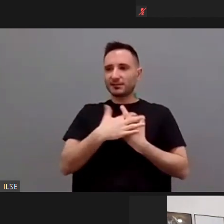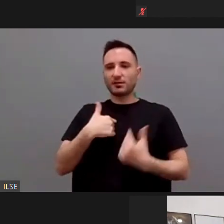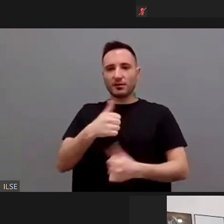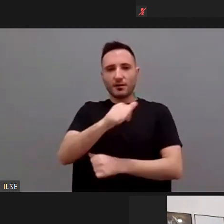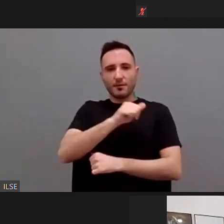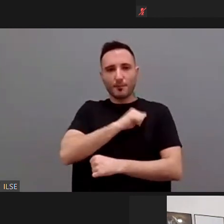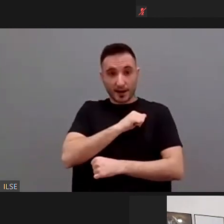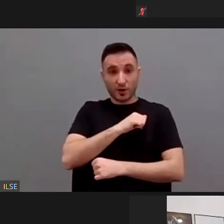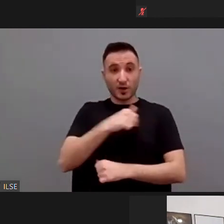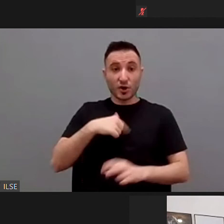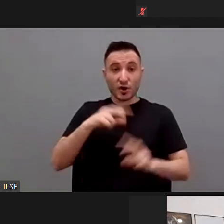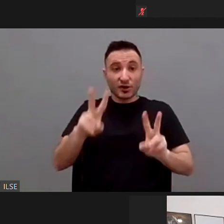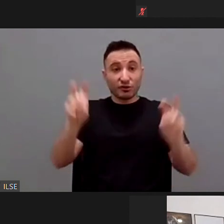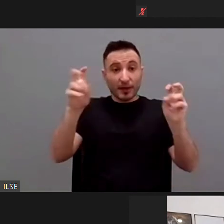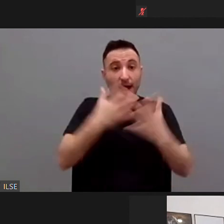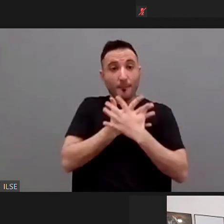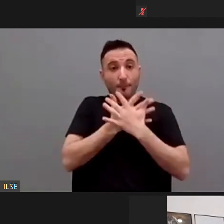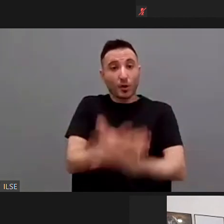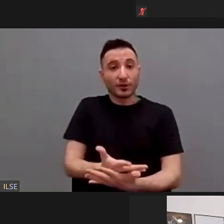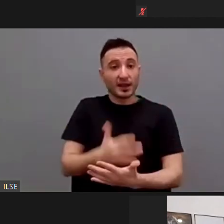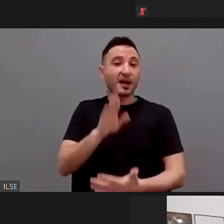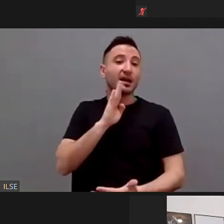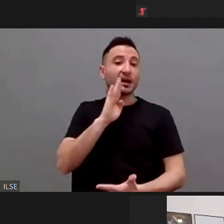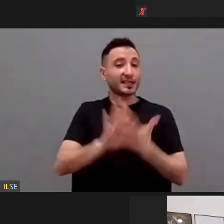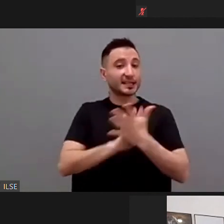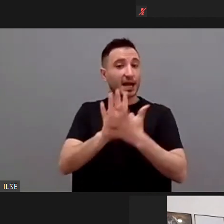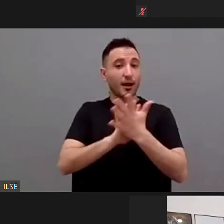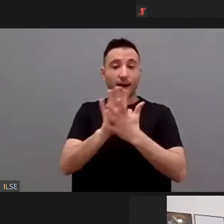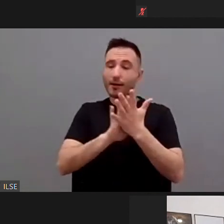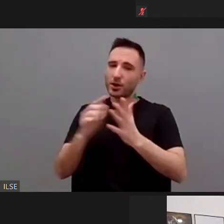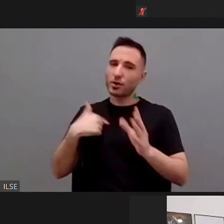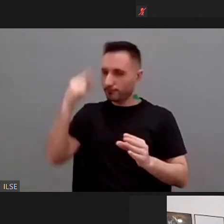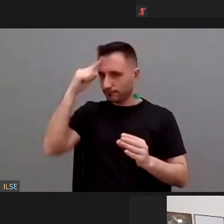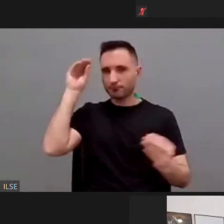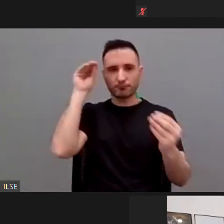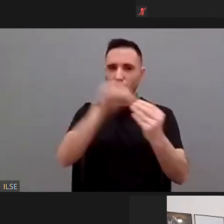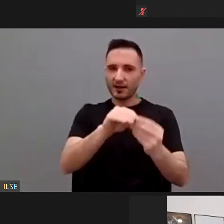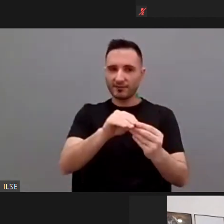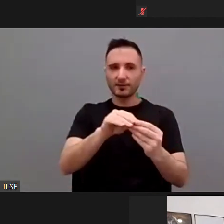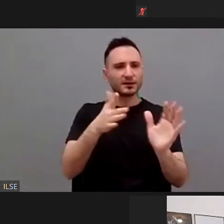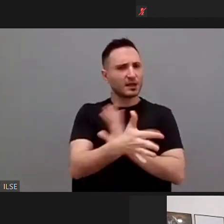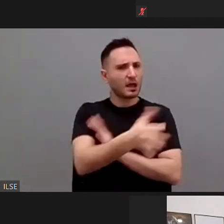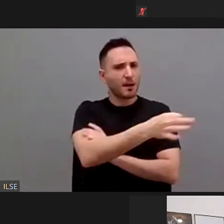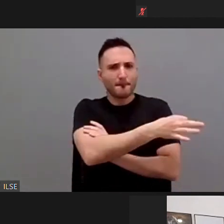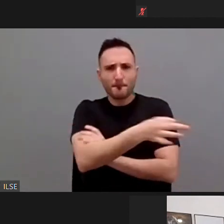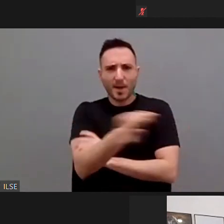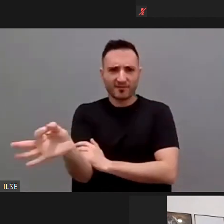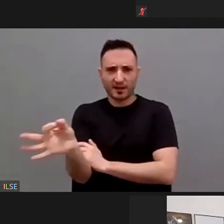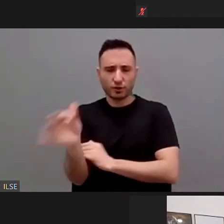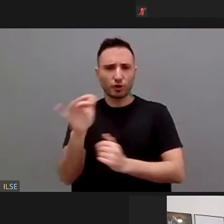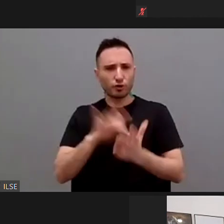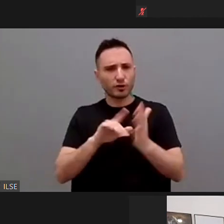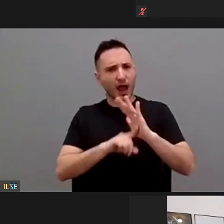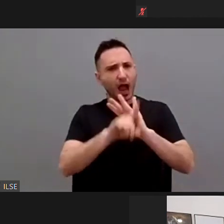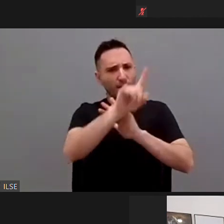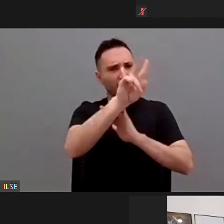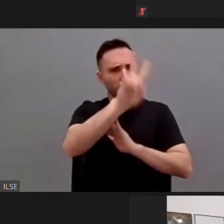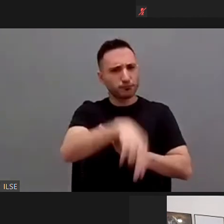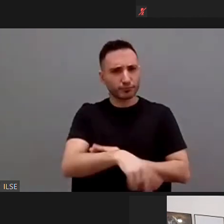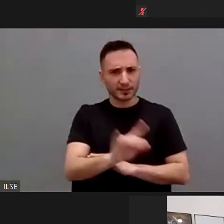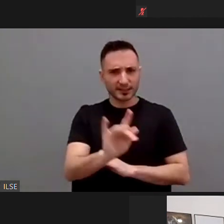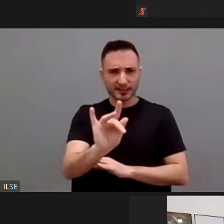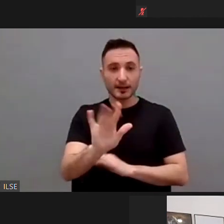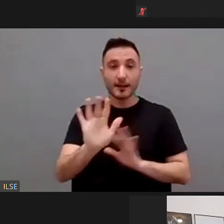voluntariedad, yo quiero apoyar lo que ha dicho antes Laura, pues está fenomenal, que es un avance, pero realmente